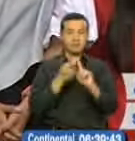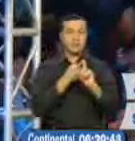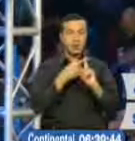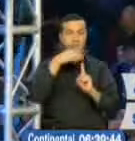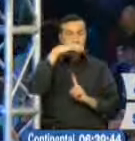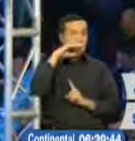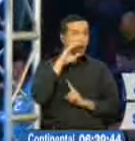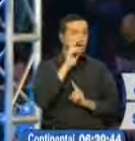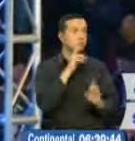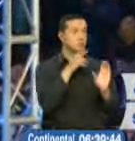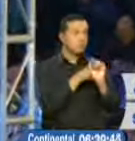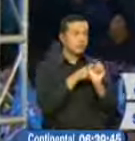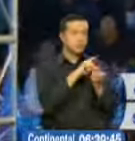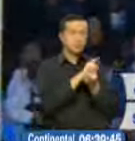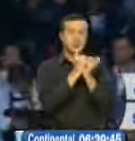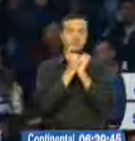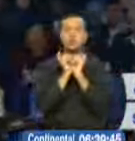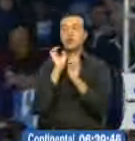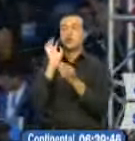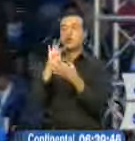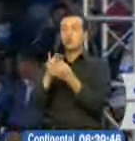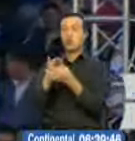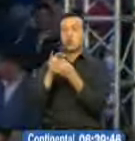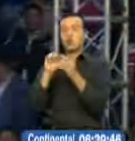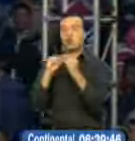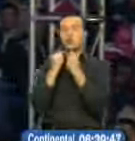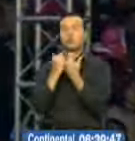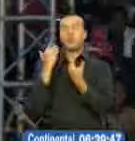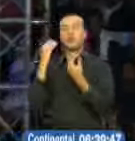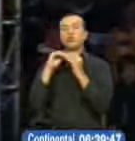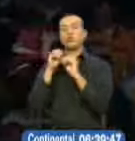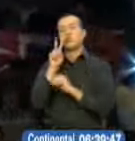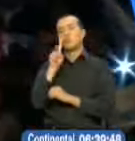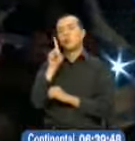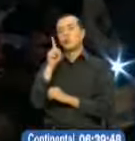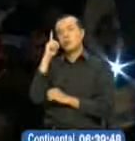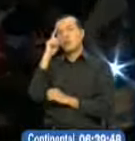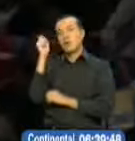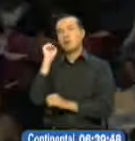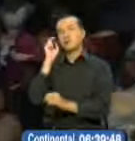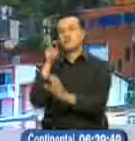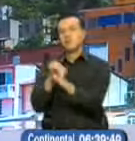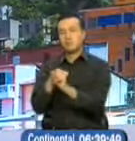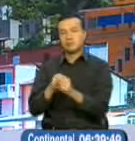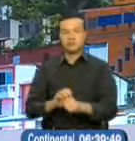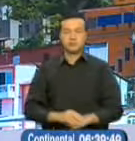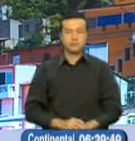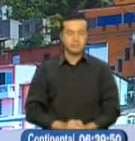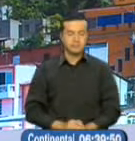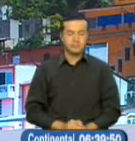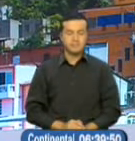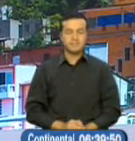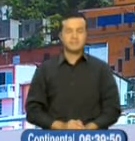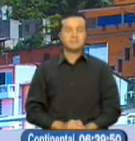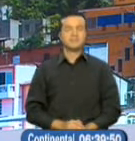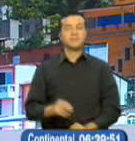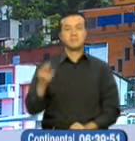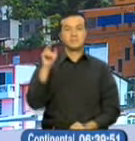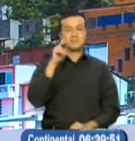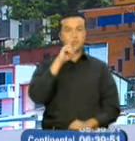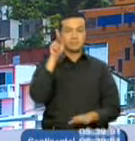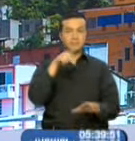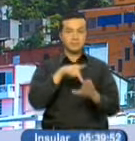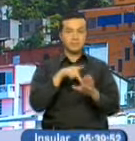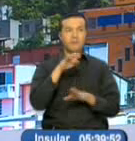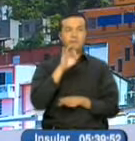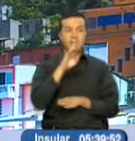Moncayo. Sin embargo, ahora está vinculado al movimiento de Guillermo Lasso. Alec Llanos, Ecuador TV. Mientras que para el analista político